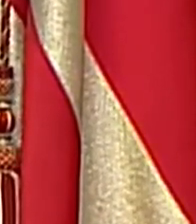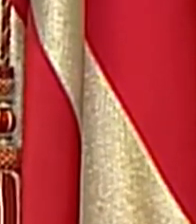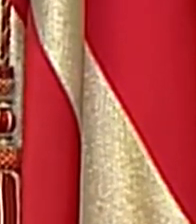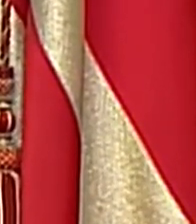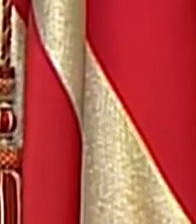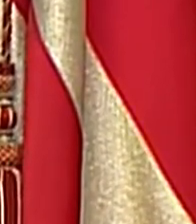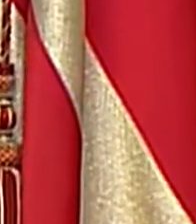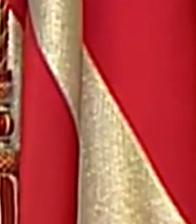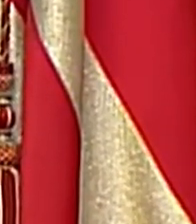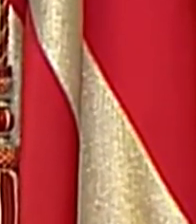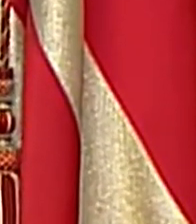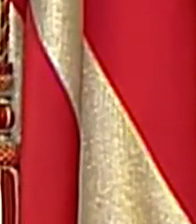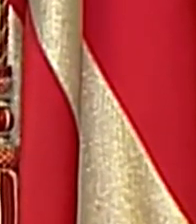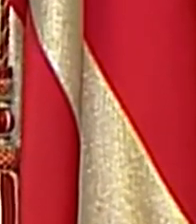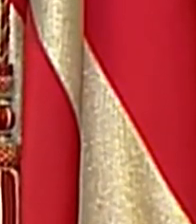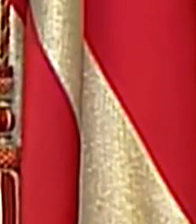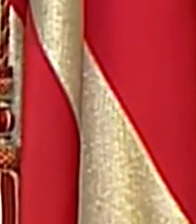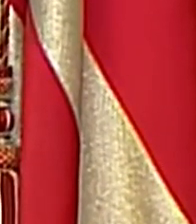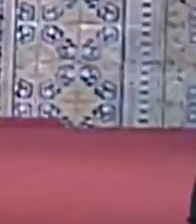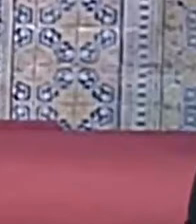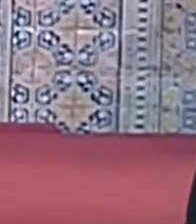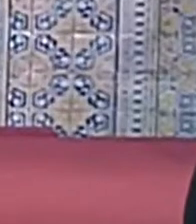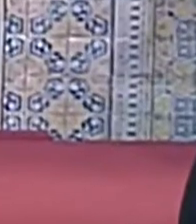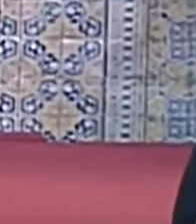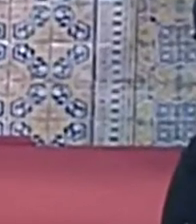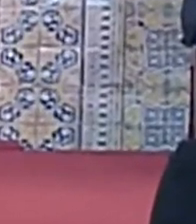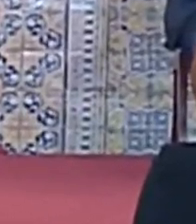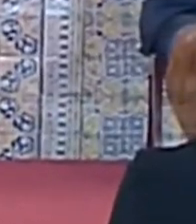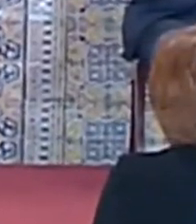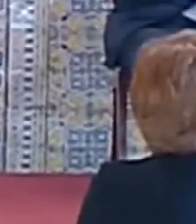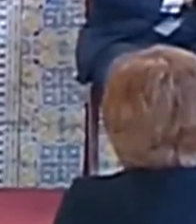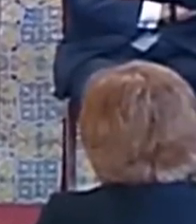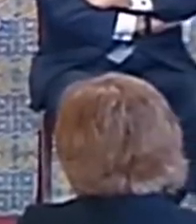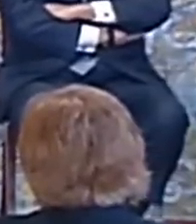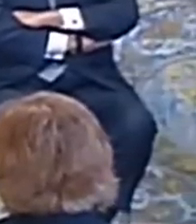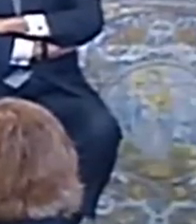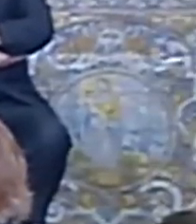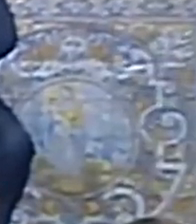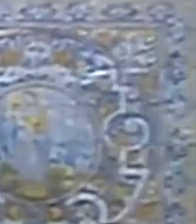Tiene la palabra el presidente de la Generalitat.